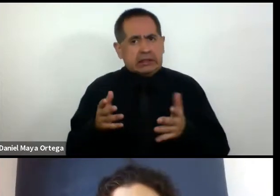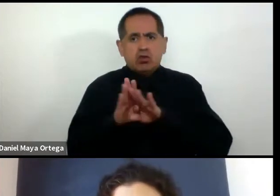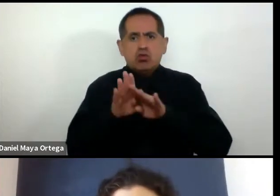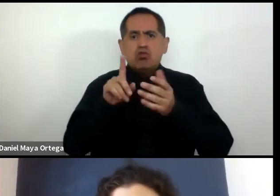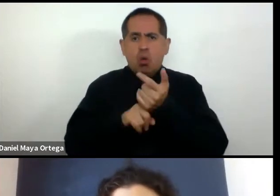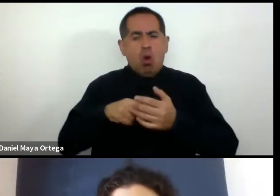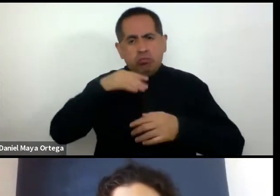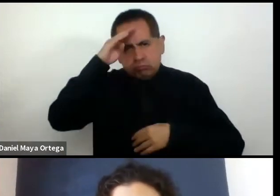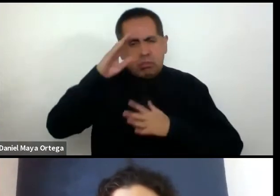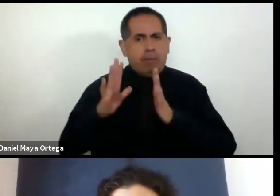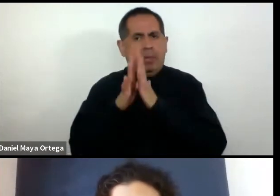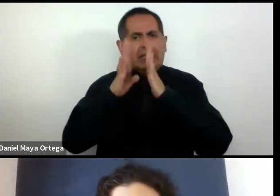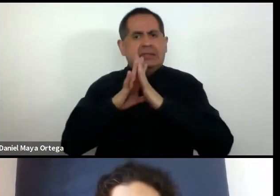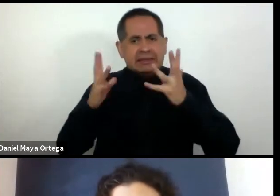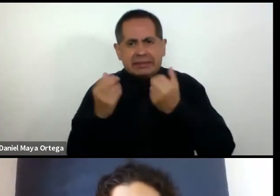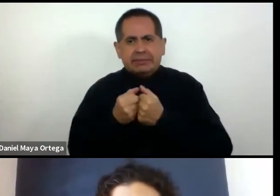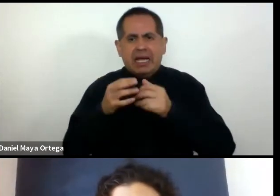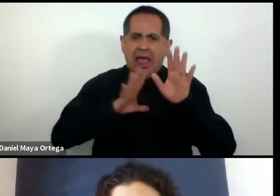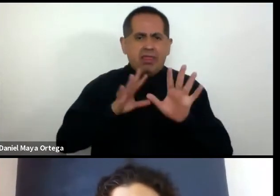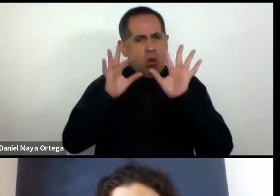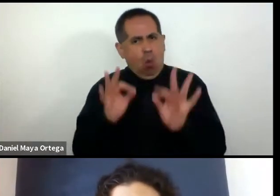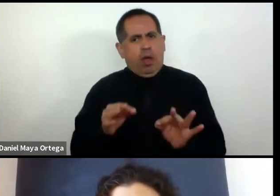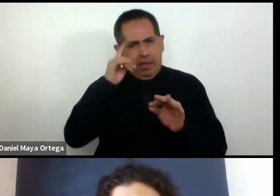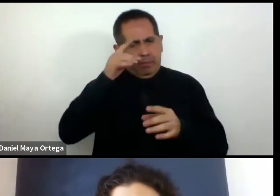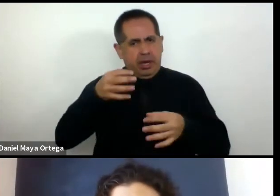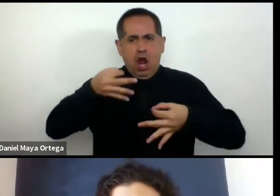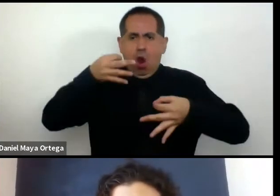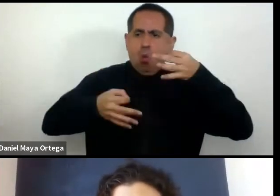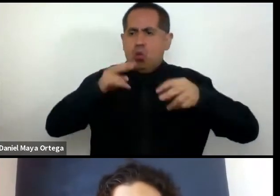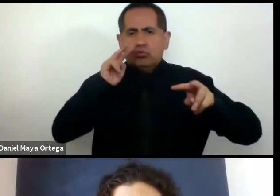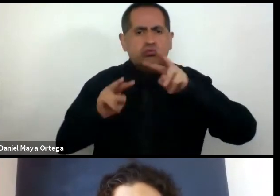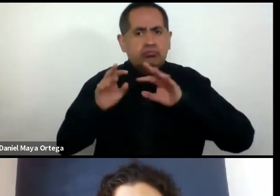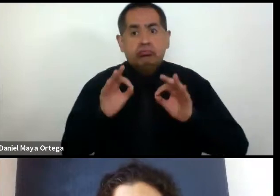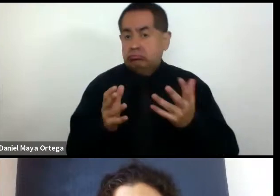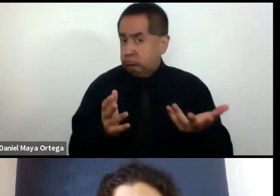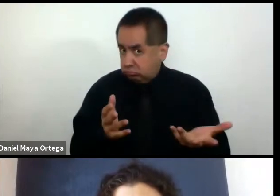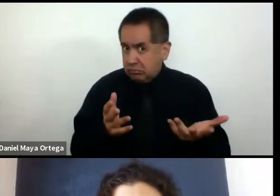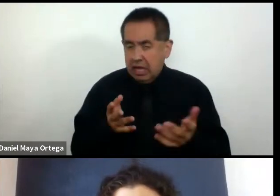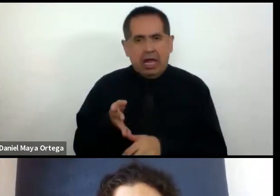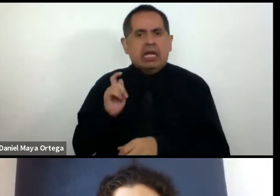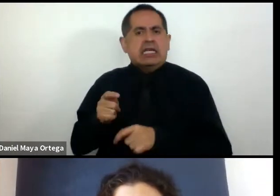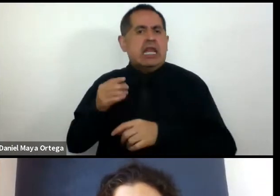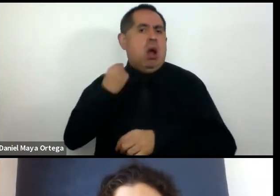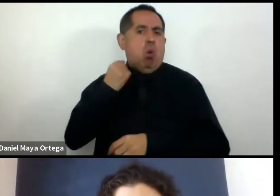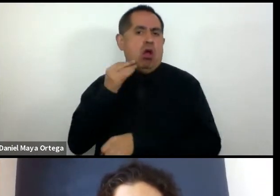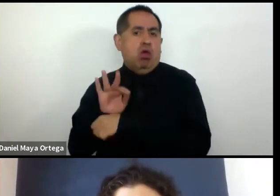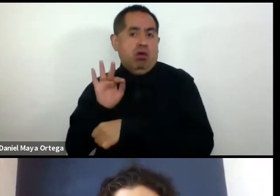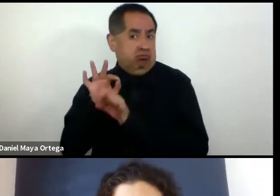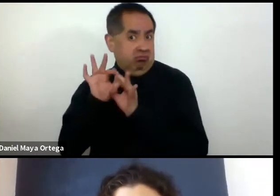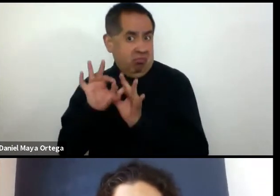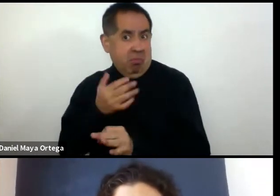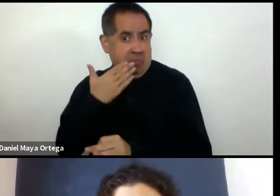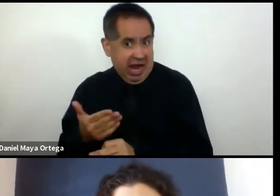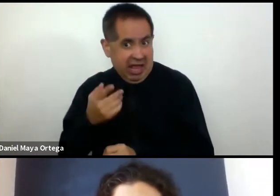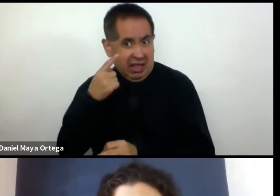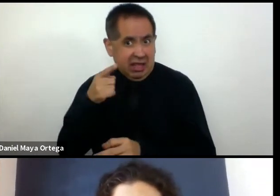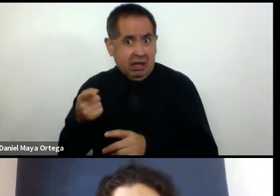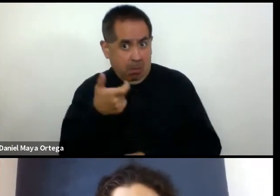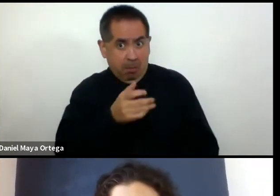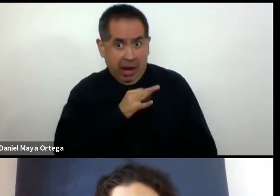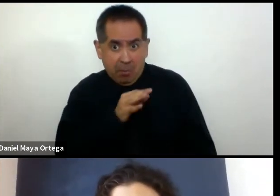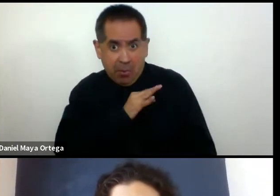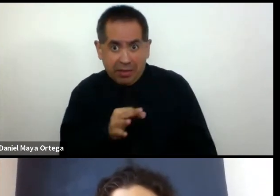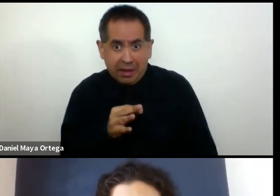posibilidad de participar de manera adecuada en los juicios, ¿no? En tener una defensa adecuada, en participar en procedimientos que son muy